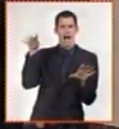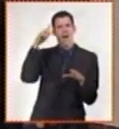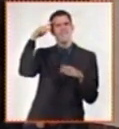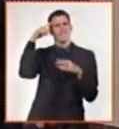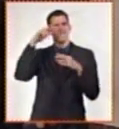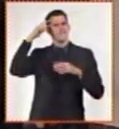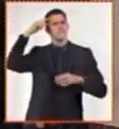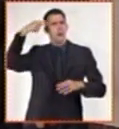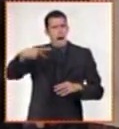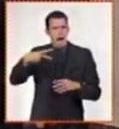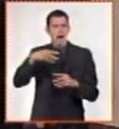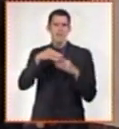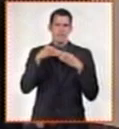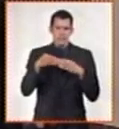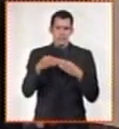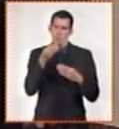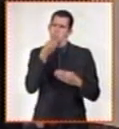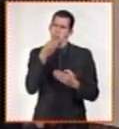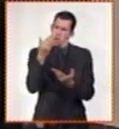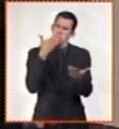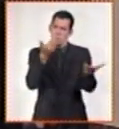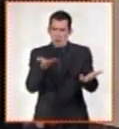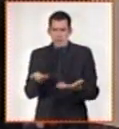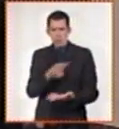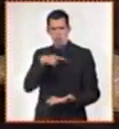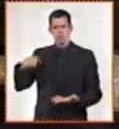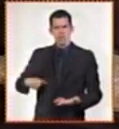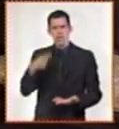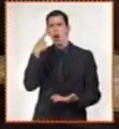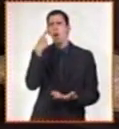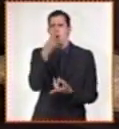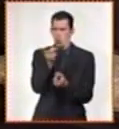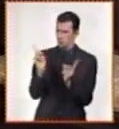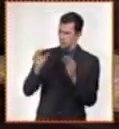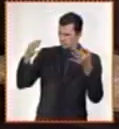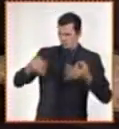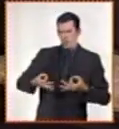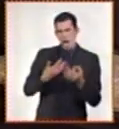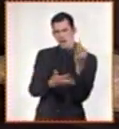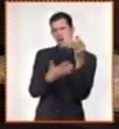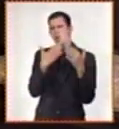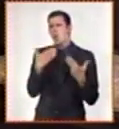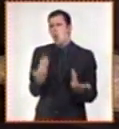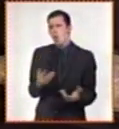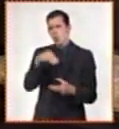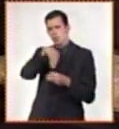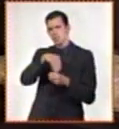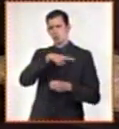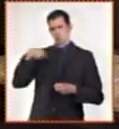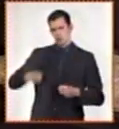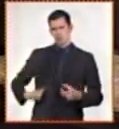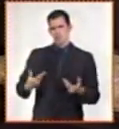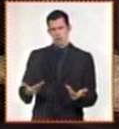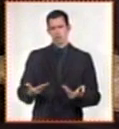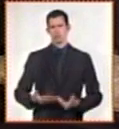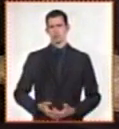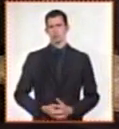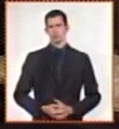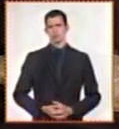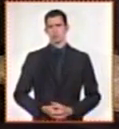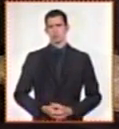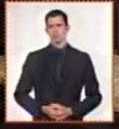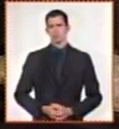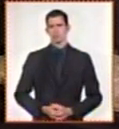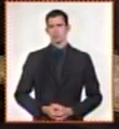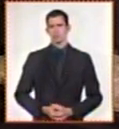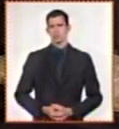conocer mejor a China con sus propios ojos y oídos. A pesar de todas las consecuencias negativas que trajo